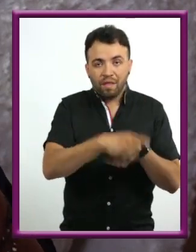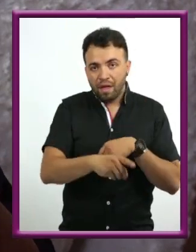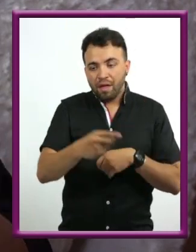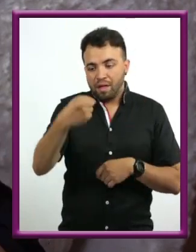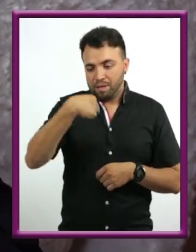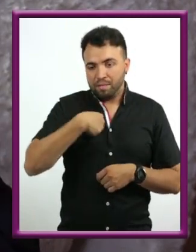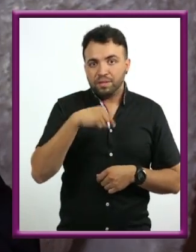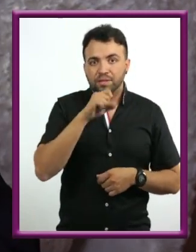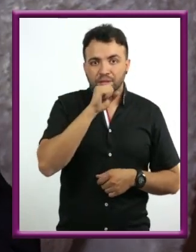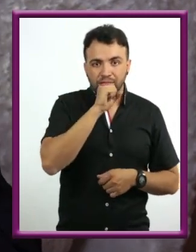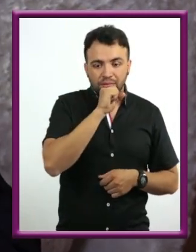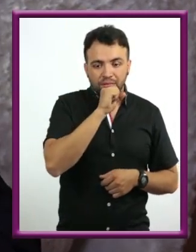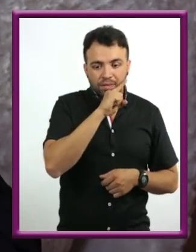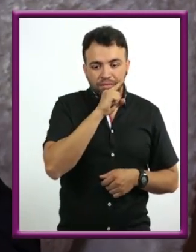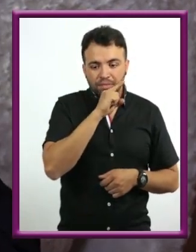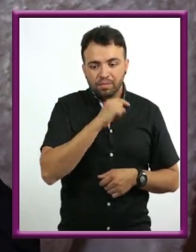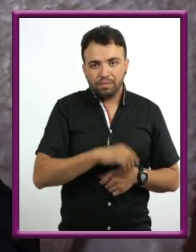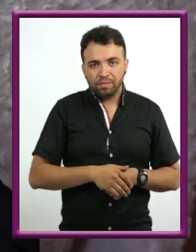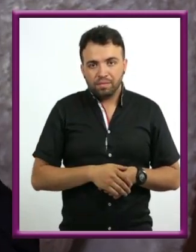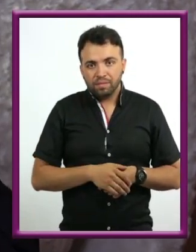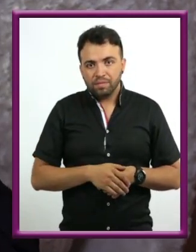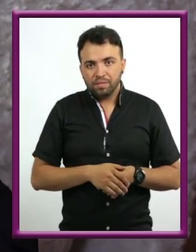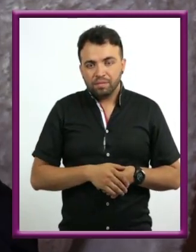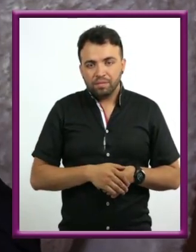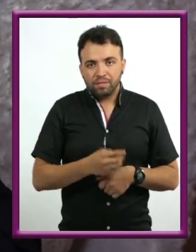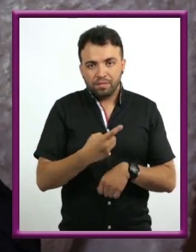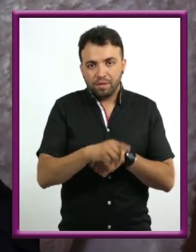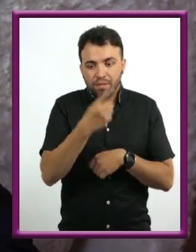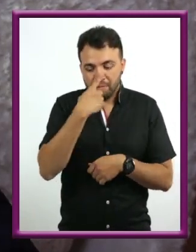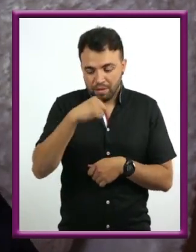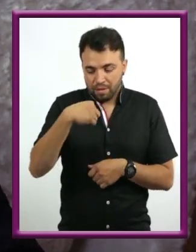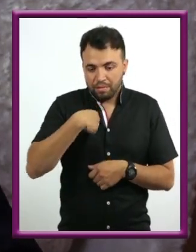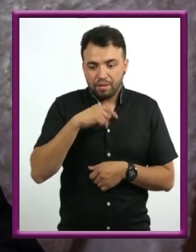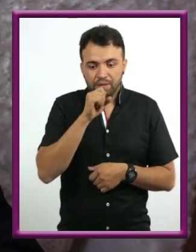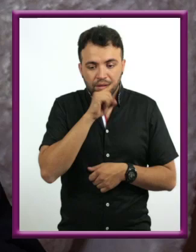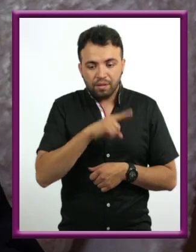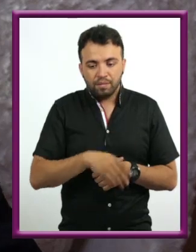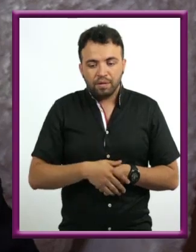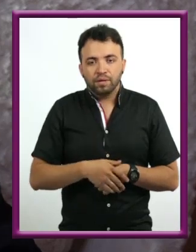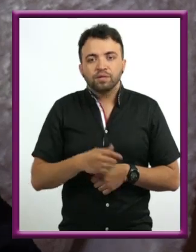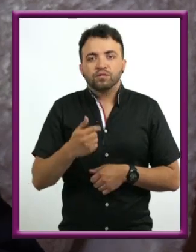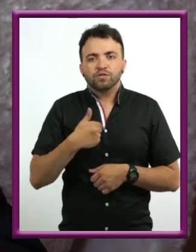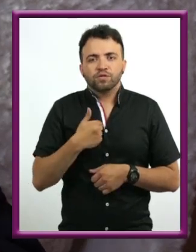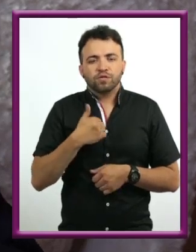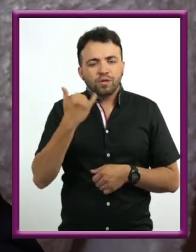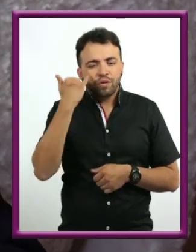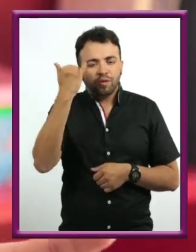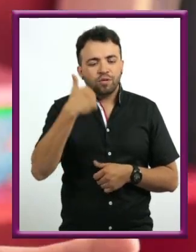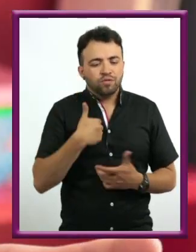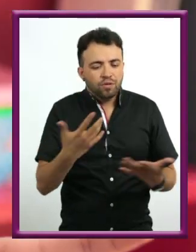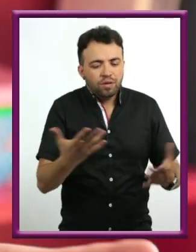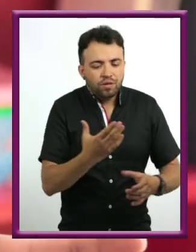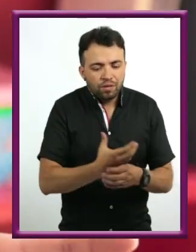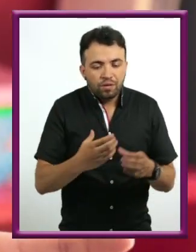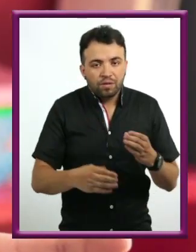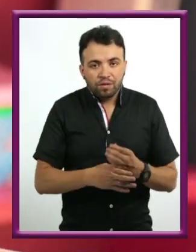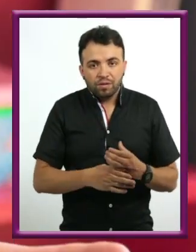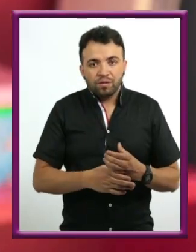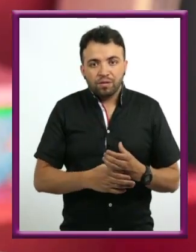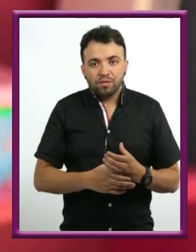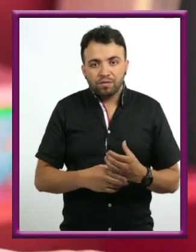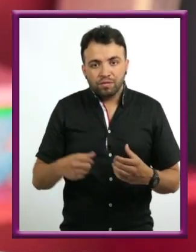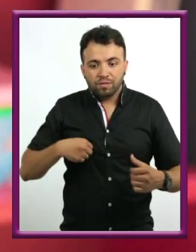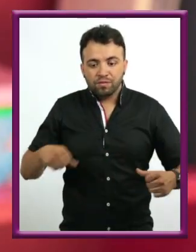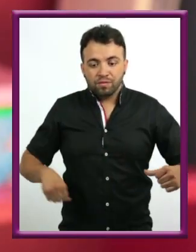todo afectan a nuestra persona más importante. Sí, nos afectan a nosotros mismos. De las intenciones que